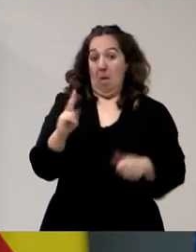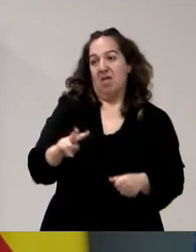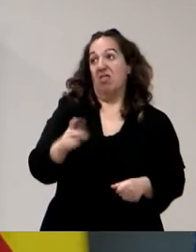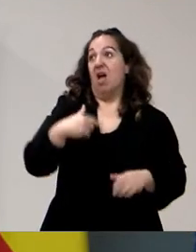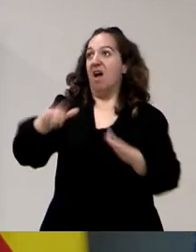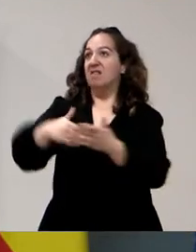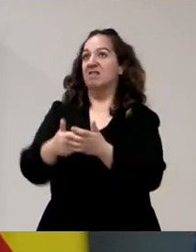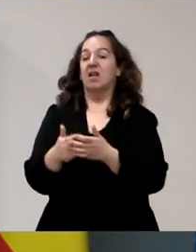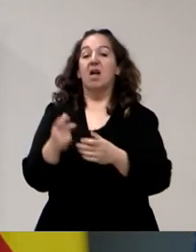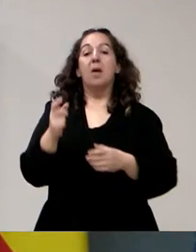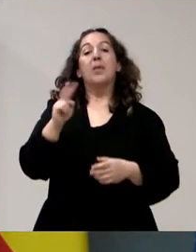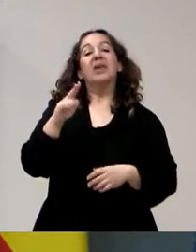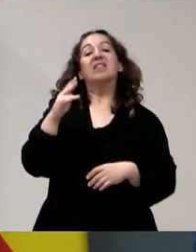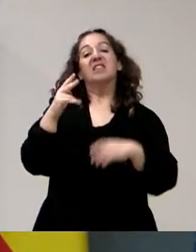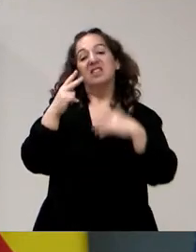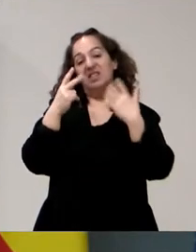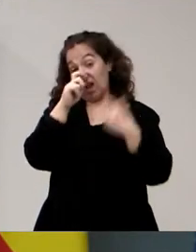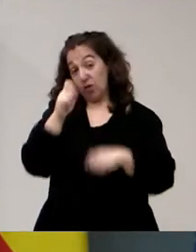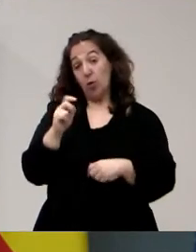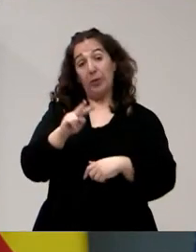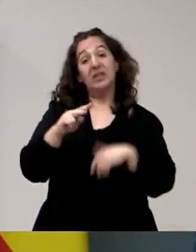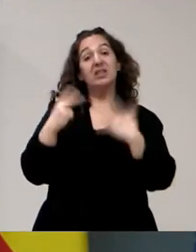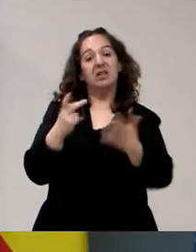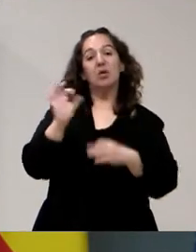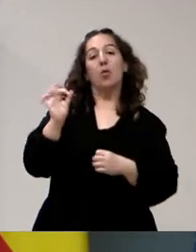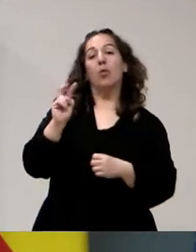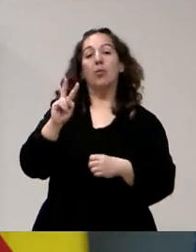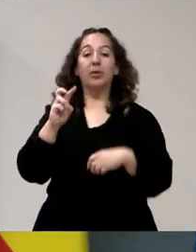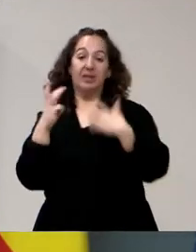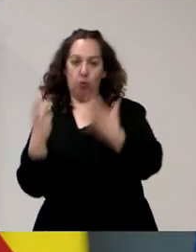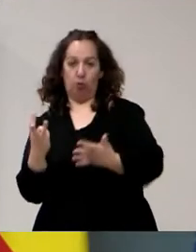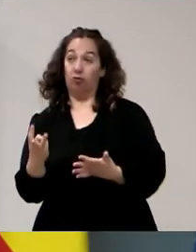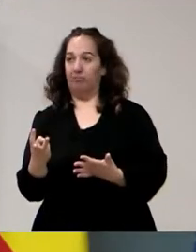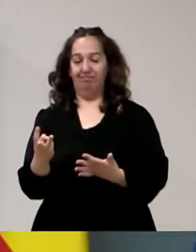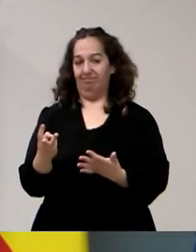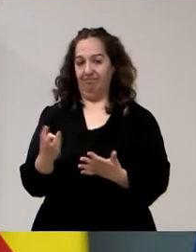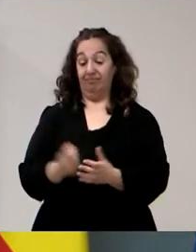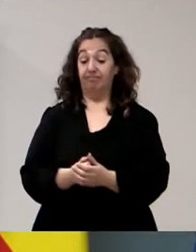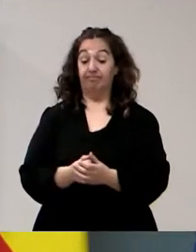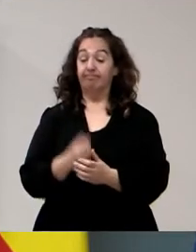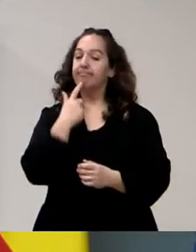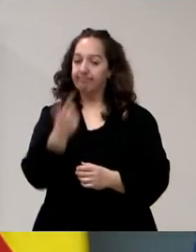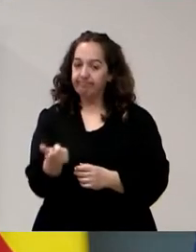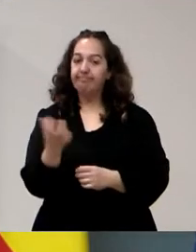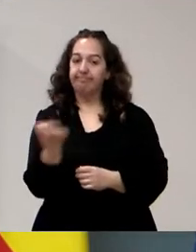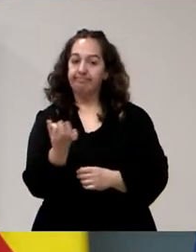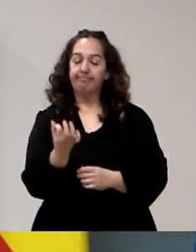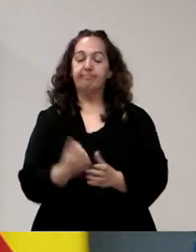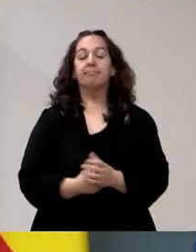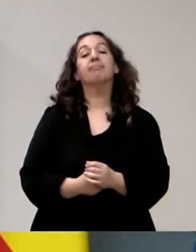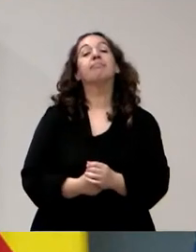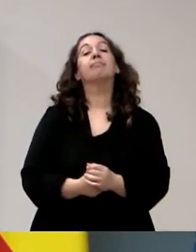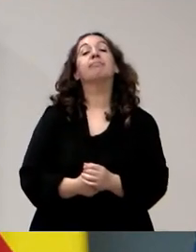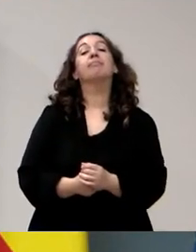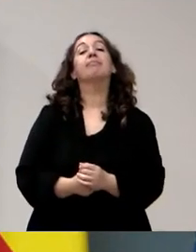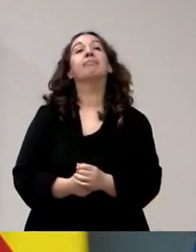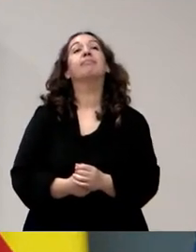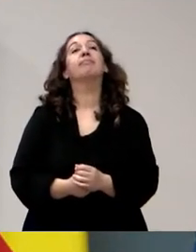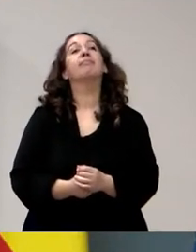finales del 27 o incluso 2028 tengo que decir eh que